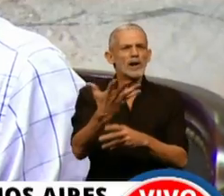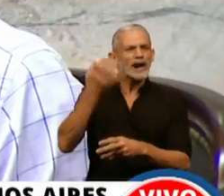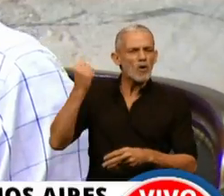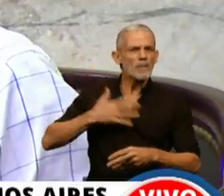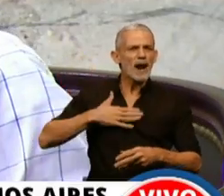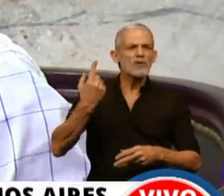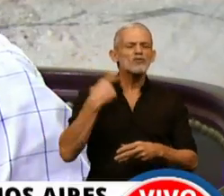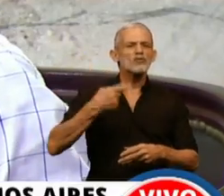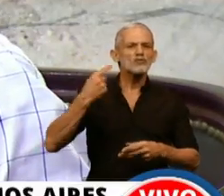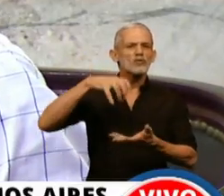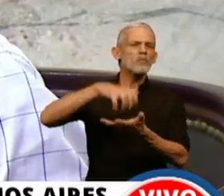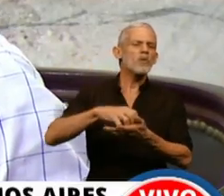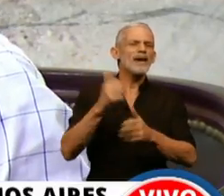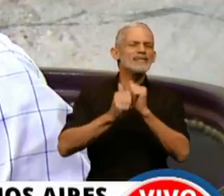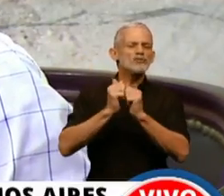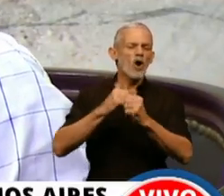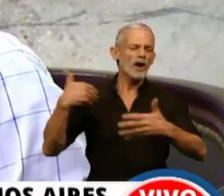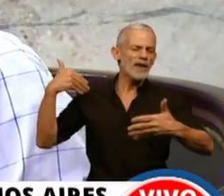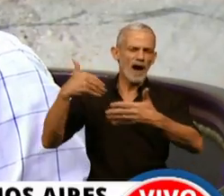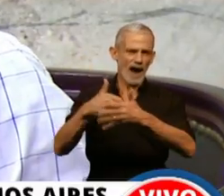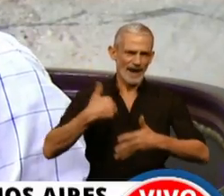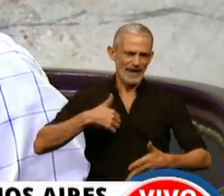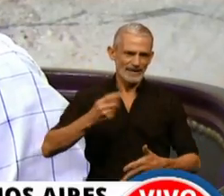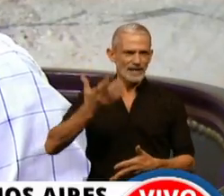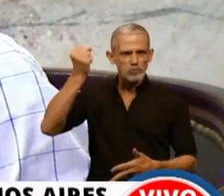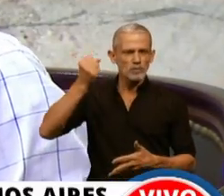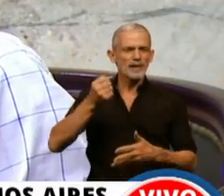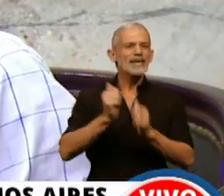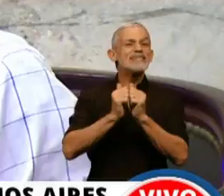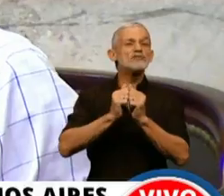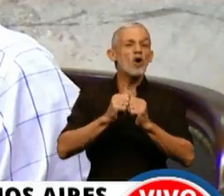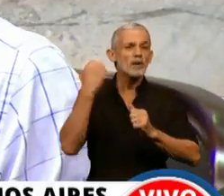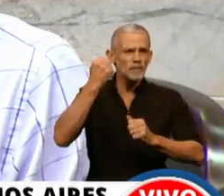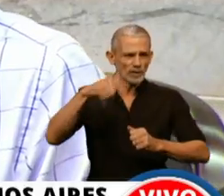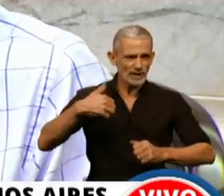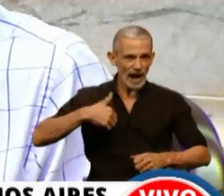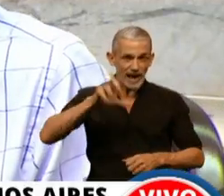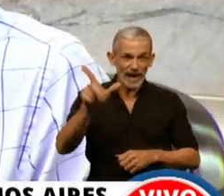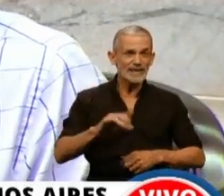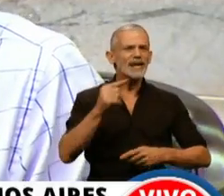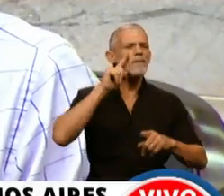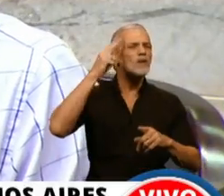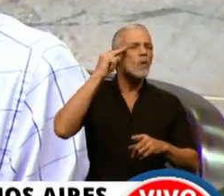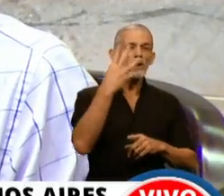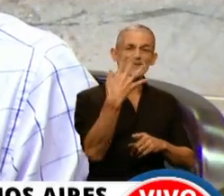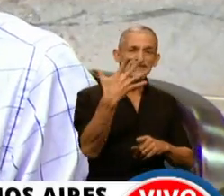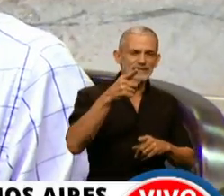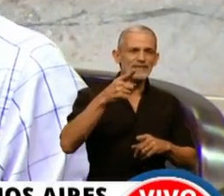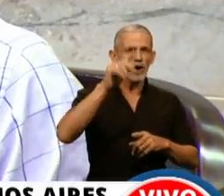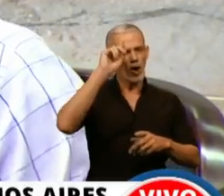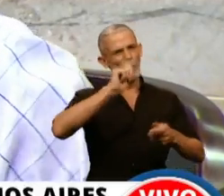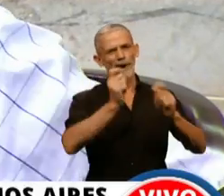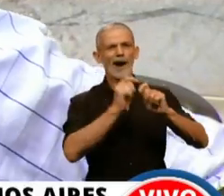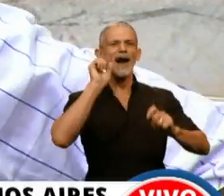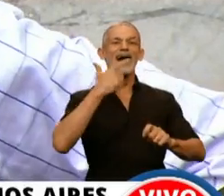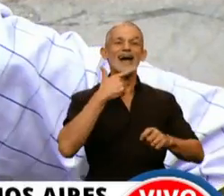la historia de gloria que no se dice cuál es la historia de gloria de nuestro país que en mil 945 se nacionalizó